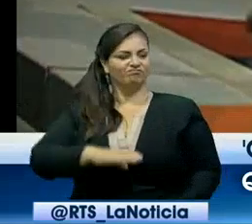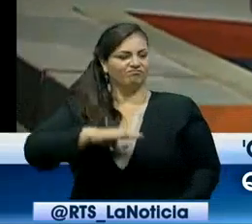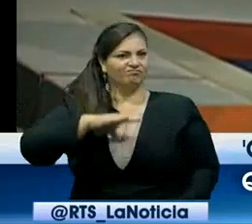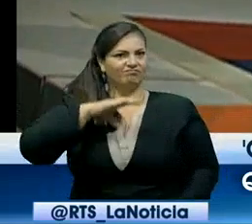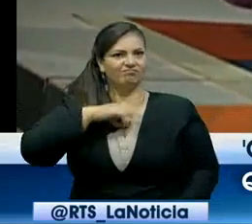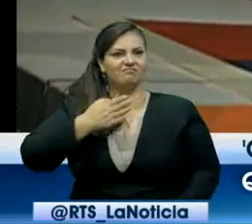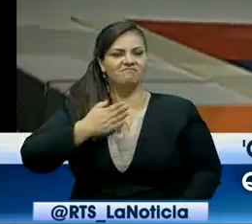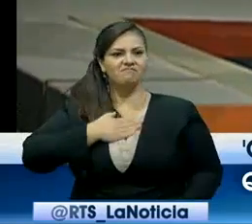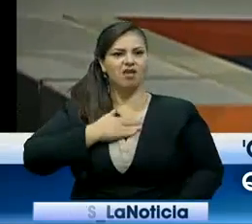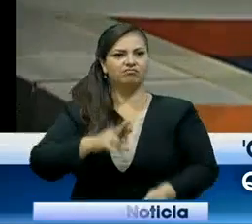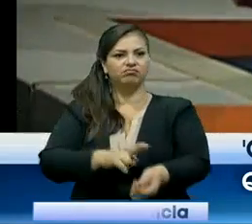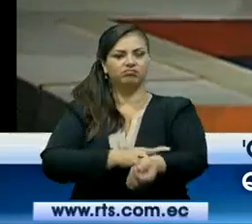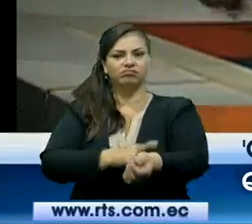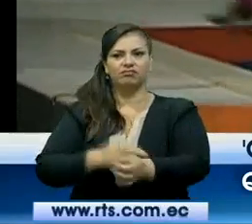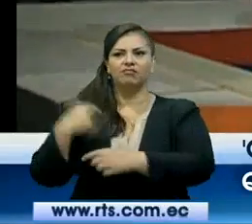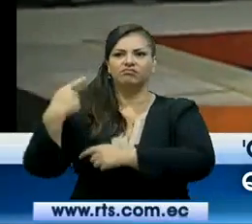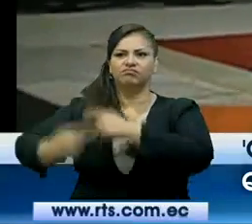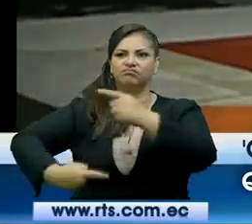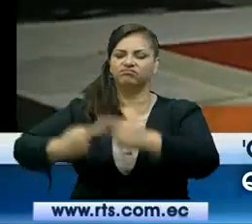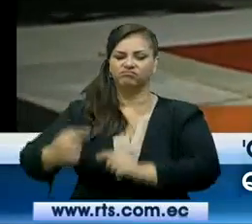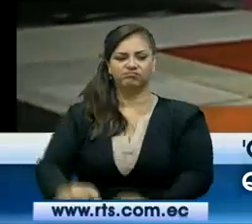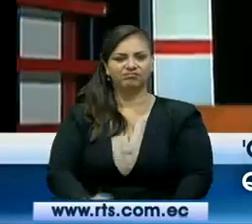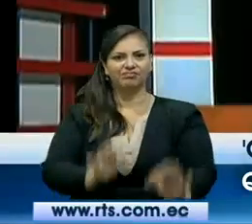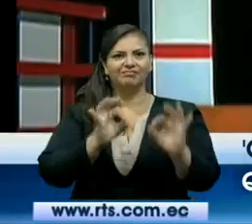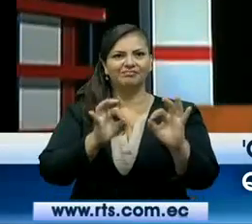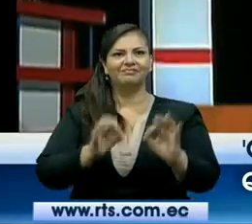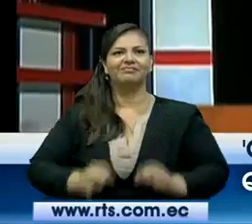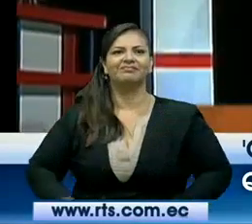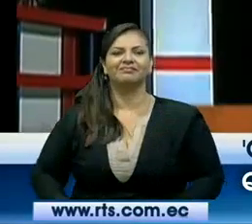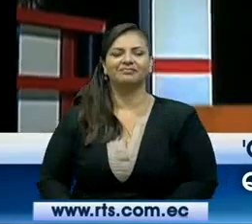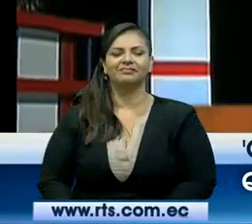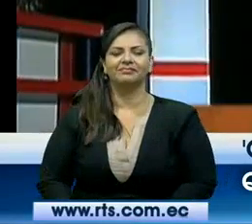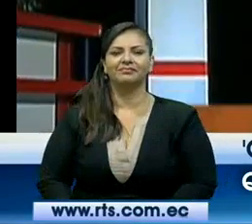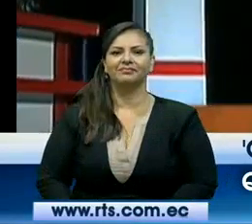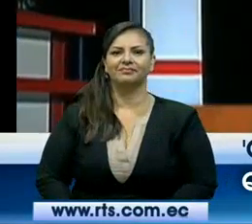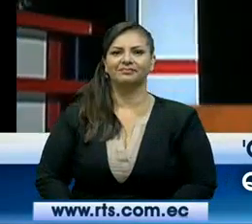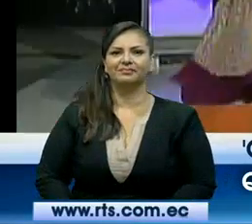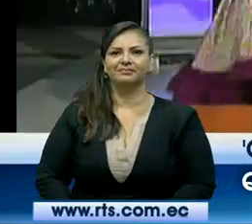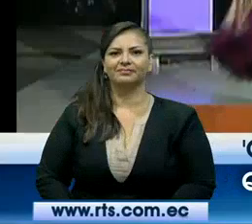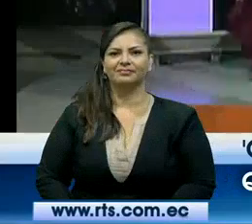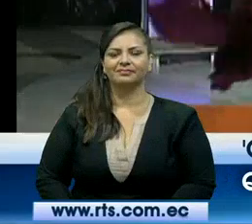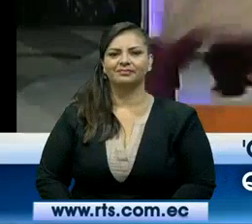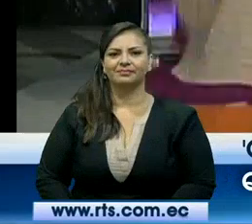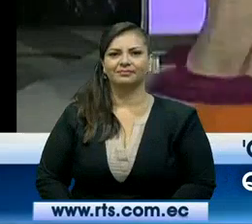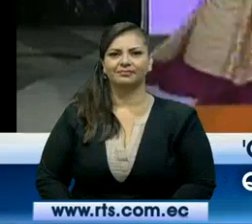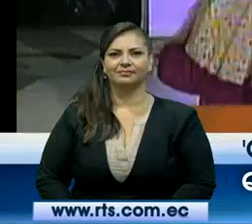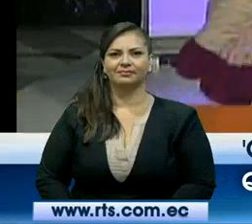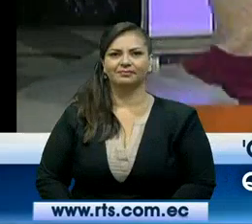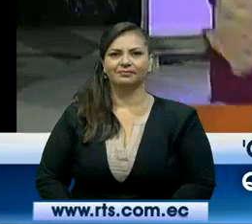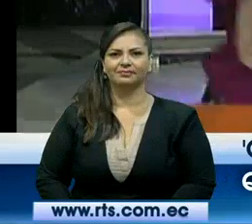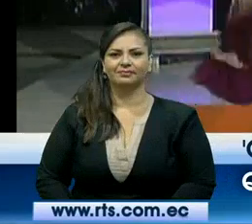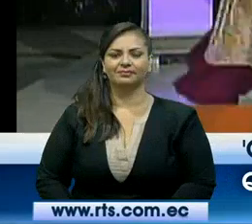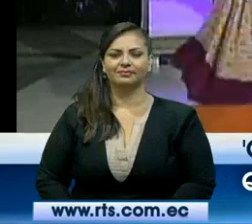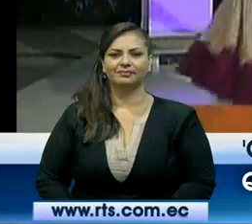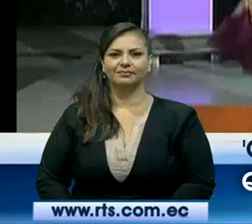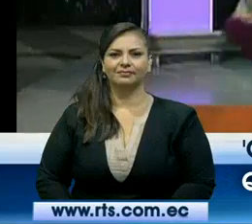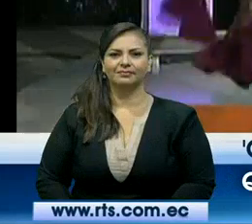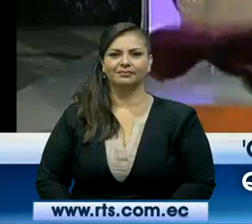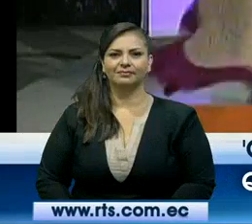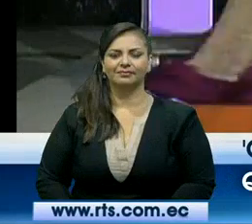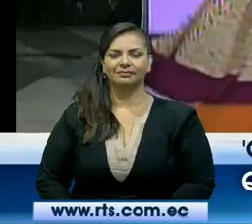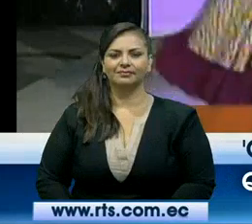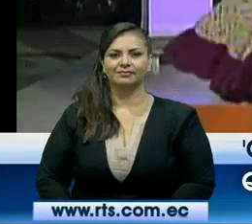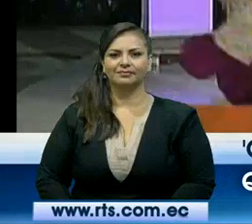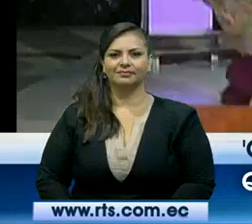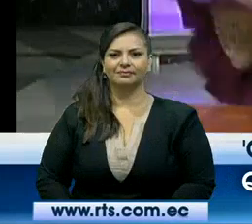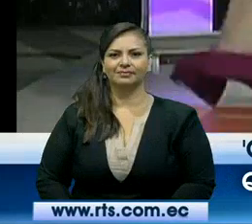y tradición mi sombrero y me da la pista para mayor pues siempre son benirràs gansú